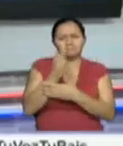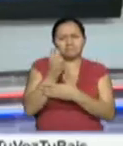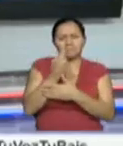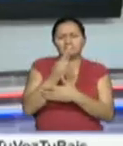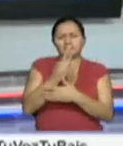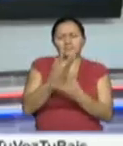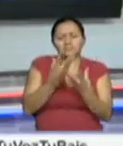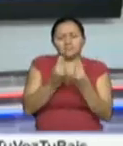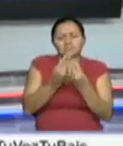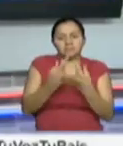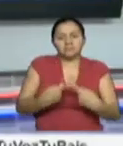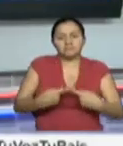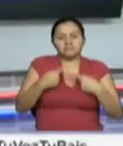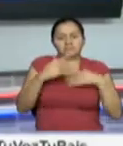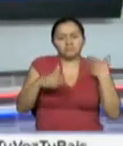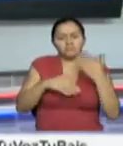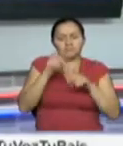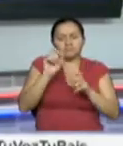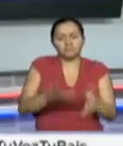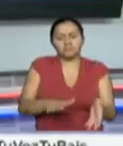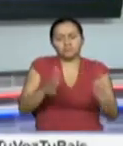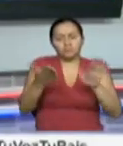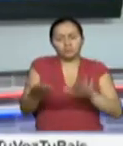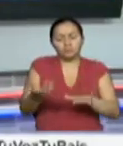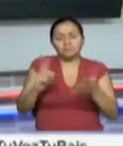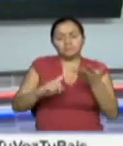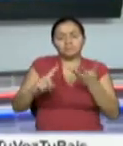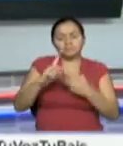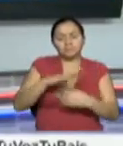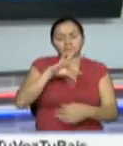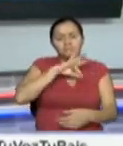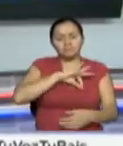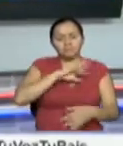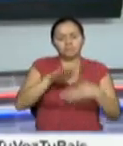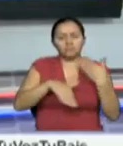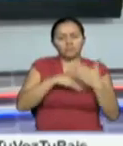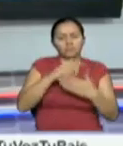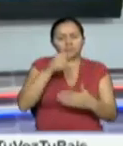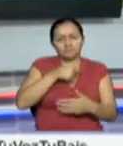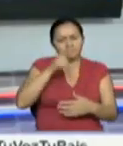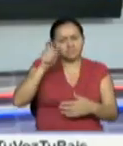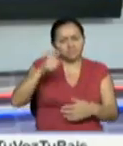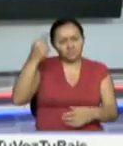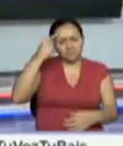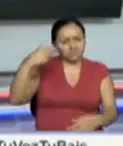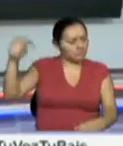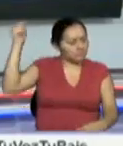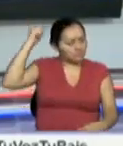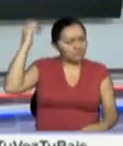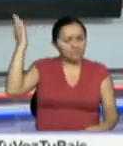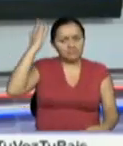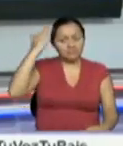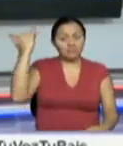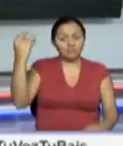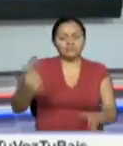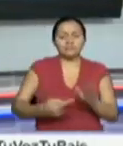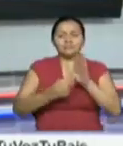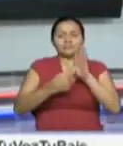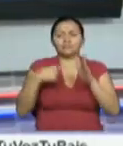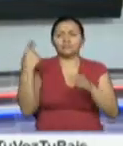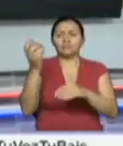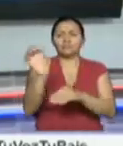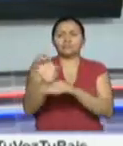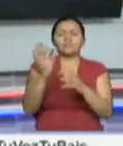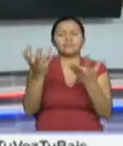las decenas de vidas que se perdieron, que están en la conciencia de quienes fueron protagonistas y que hoy tratan de presentarse ante los